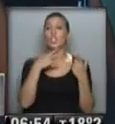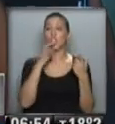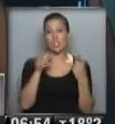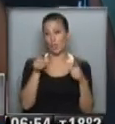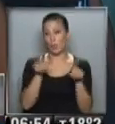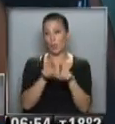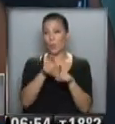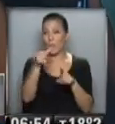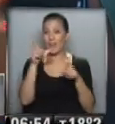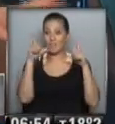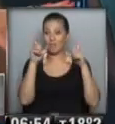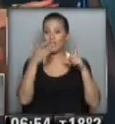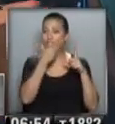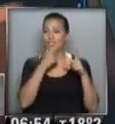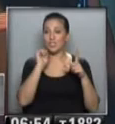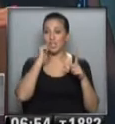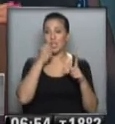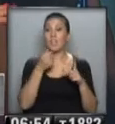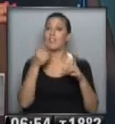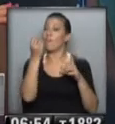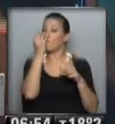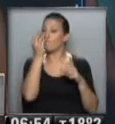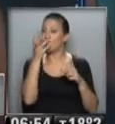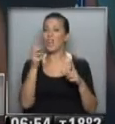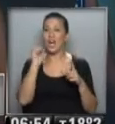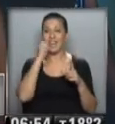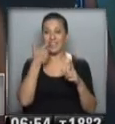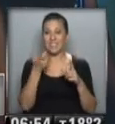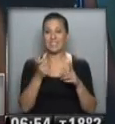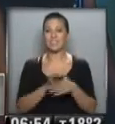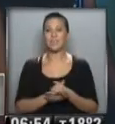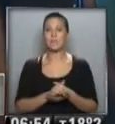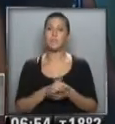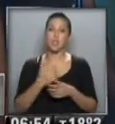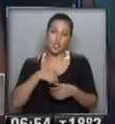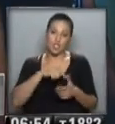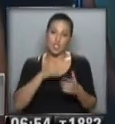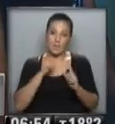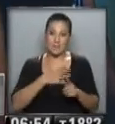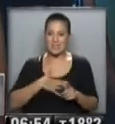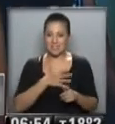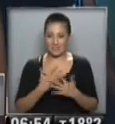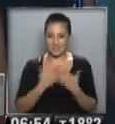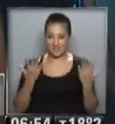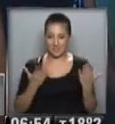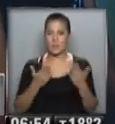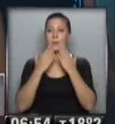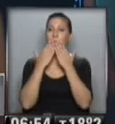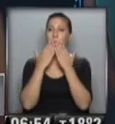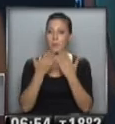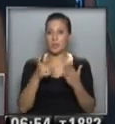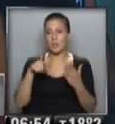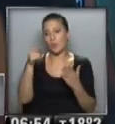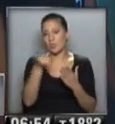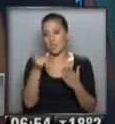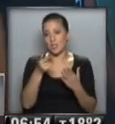como este bomboncito, con esas flores que lo acompañan, uno también está muy feliz, ¿no es cierto, Gisela? Besos para